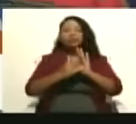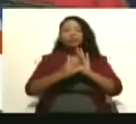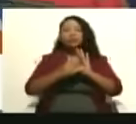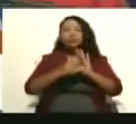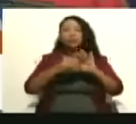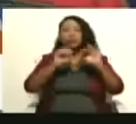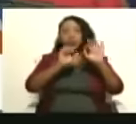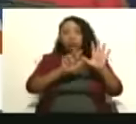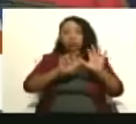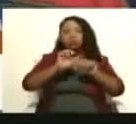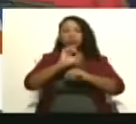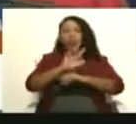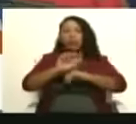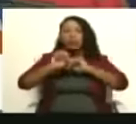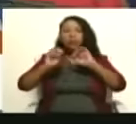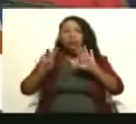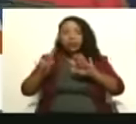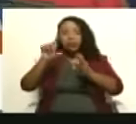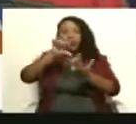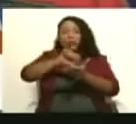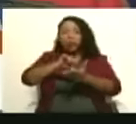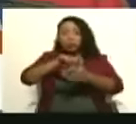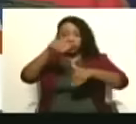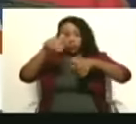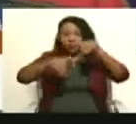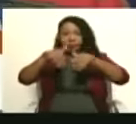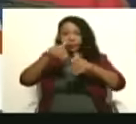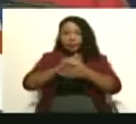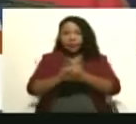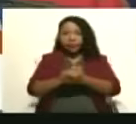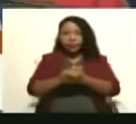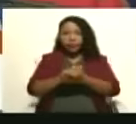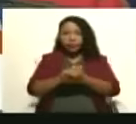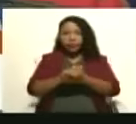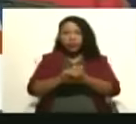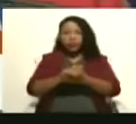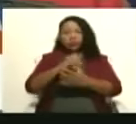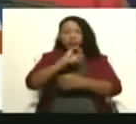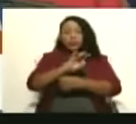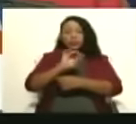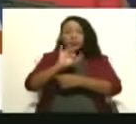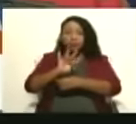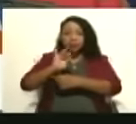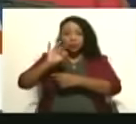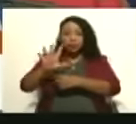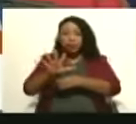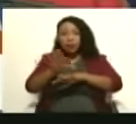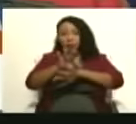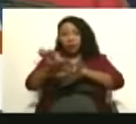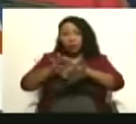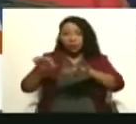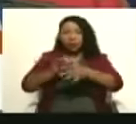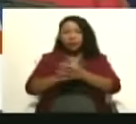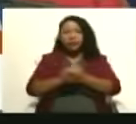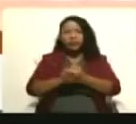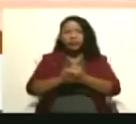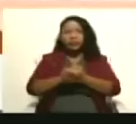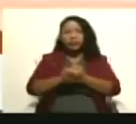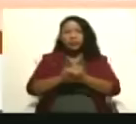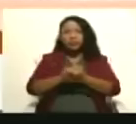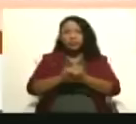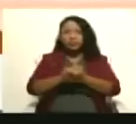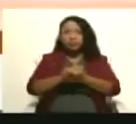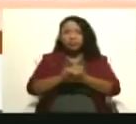15.857 centros de votación electoral diseminados a lo largo de 335 municipios.